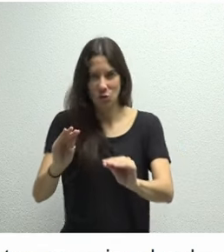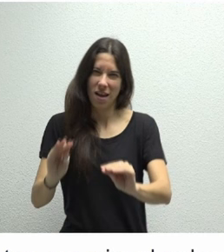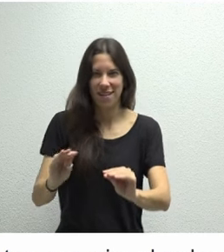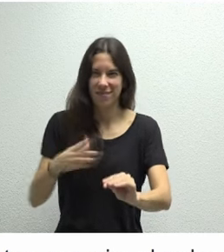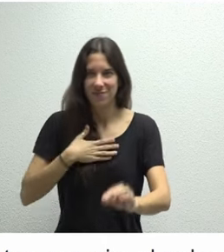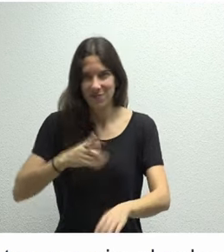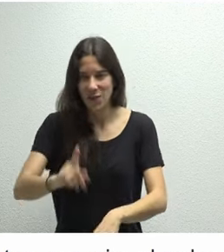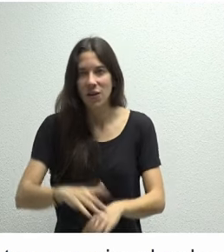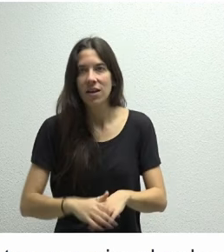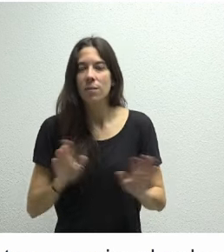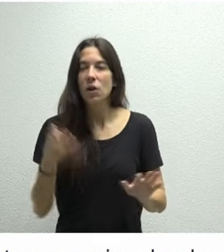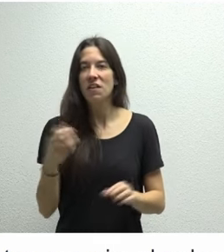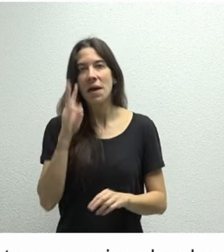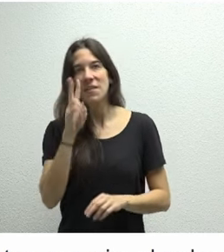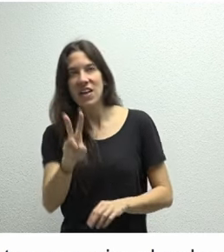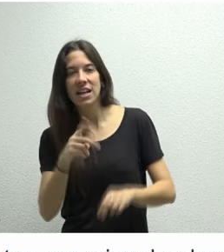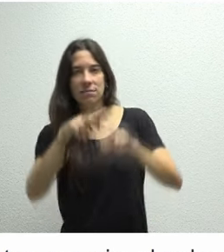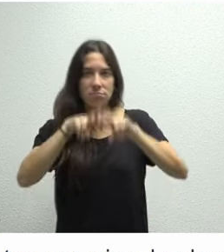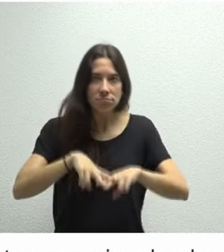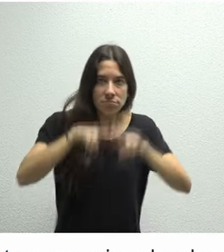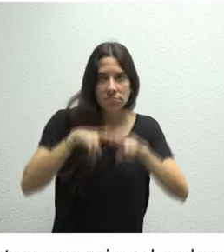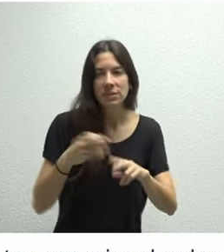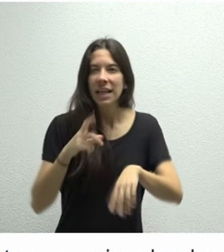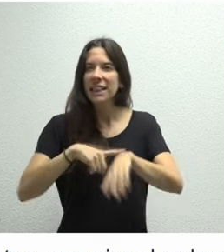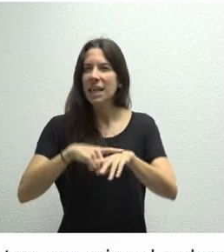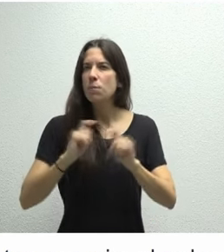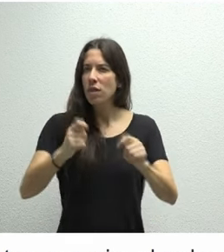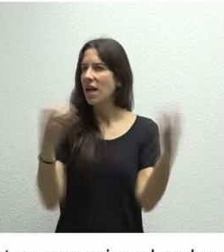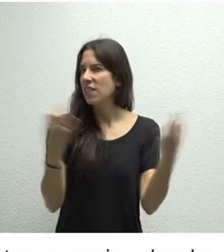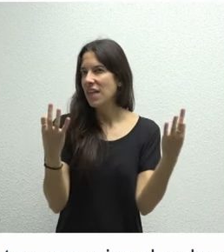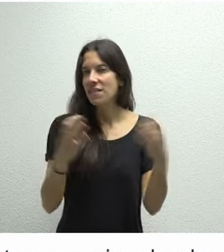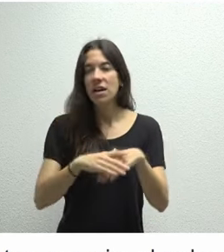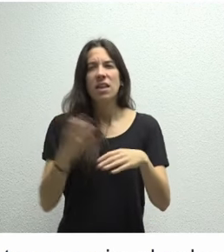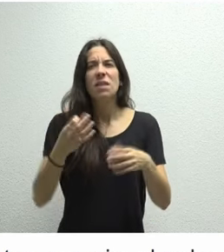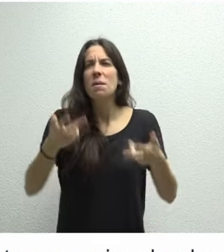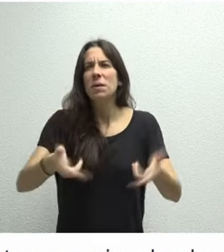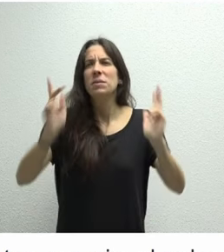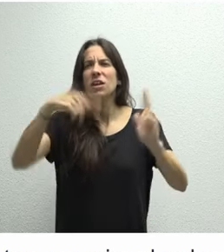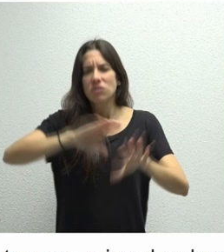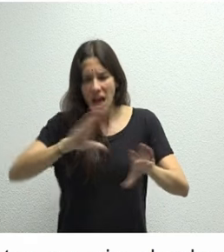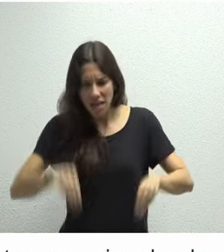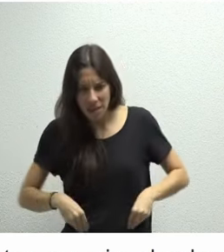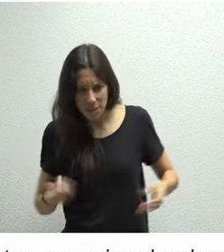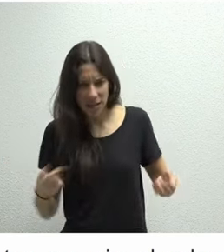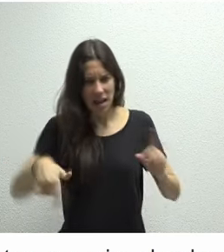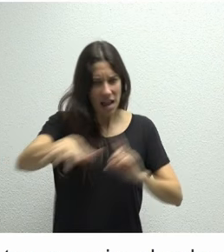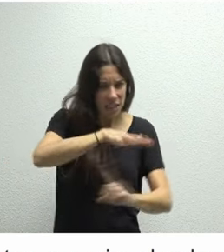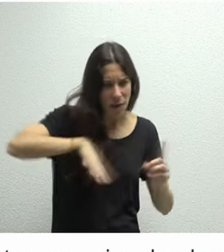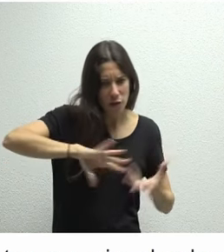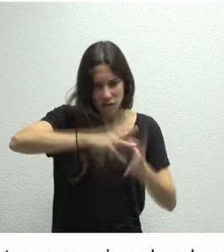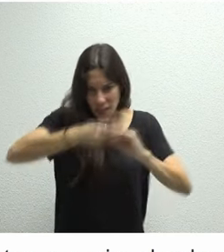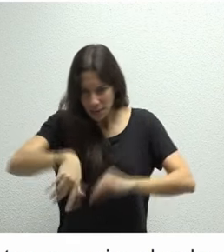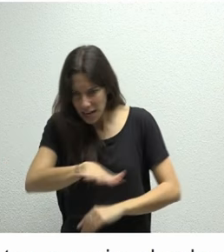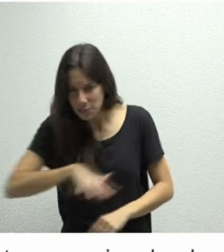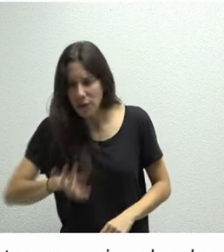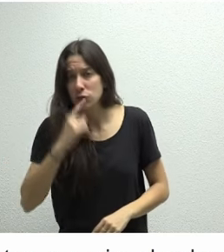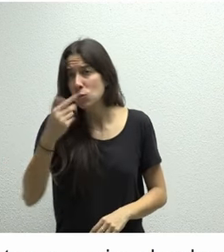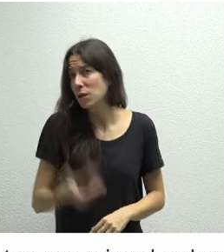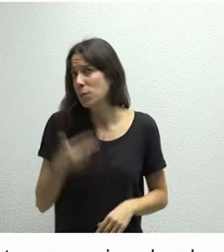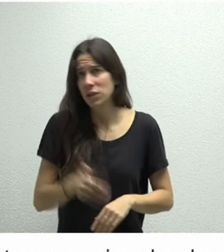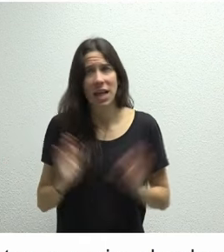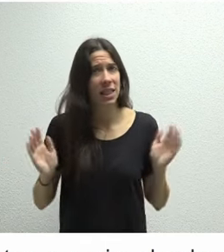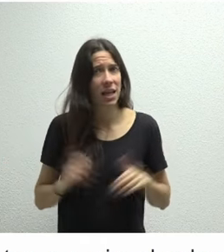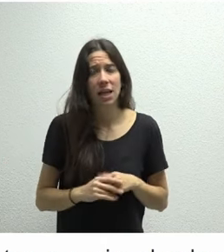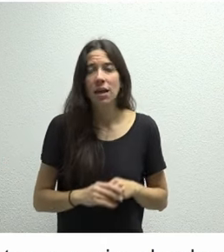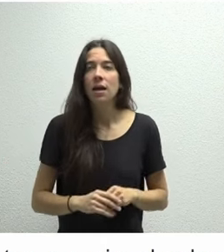que verles hay que mirarles hay que darles tiempo hay que dejarles que acepten y se adapten al espacio es importantísimo